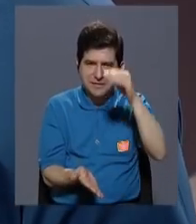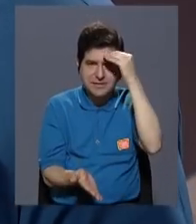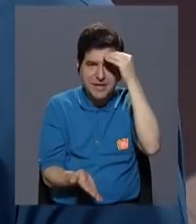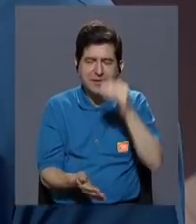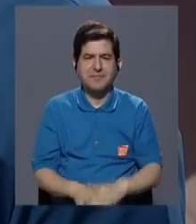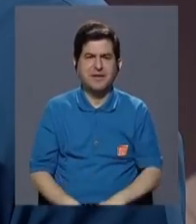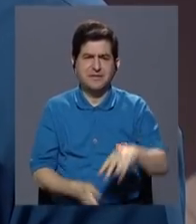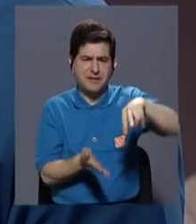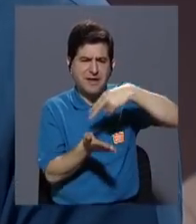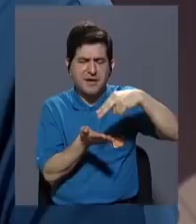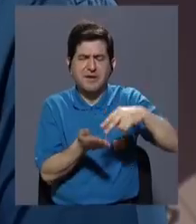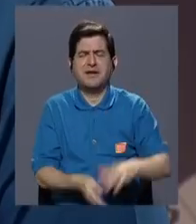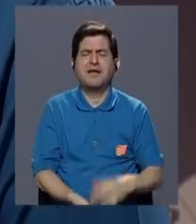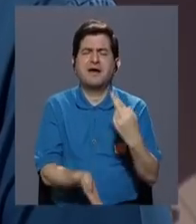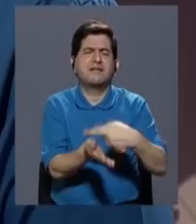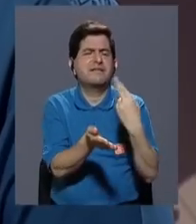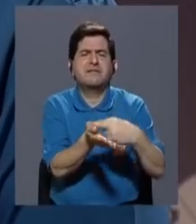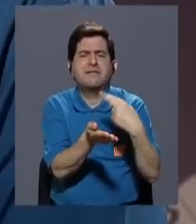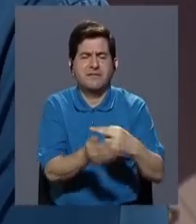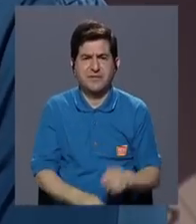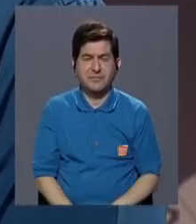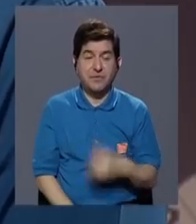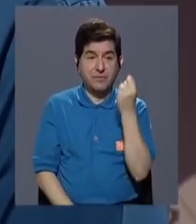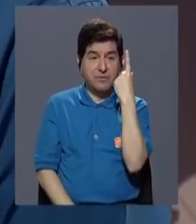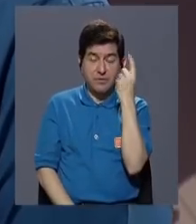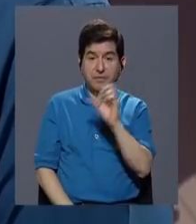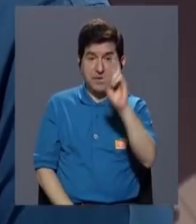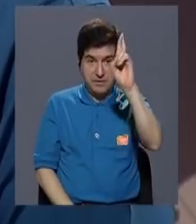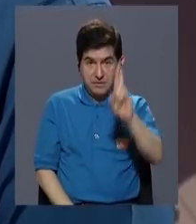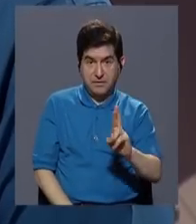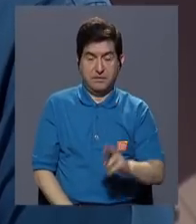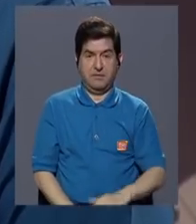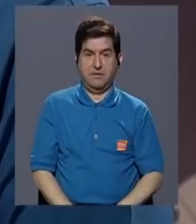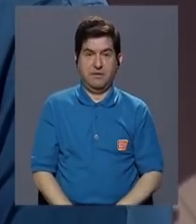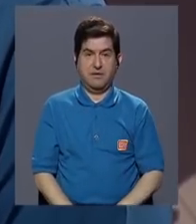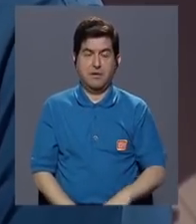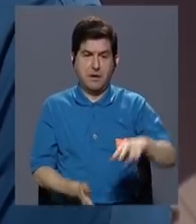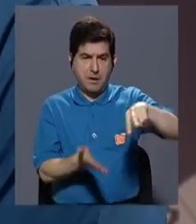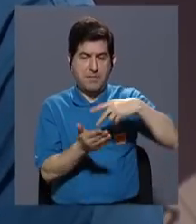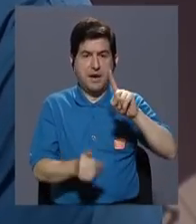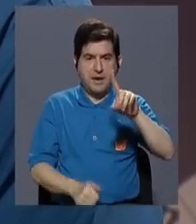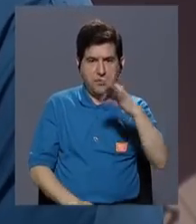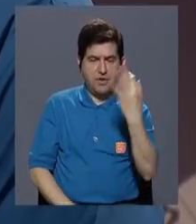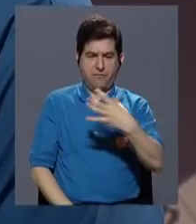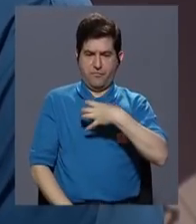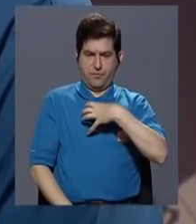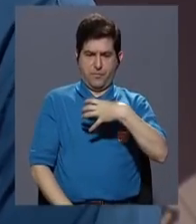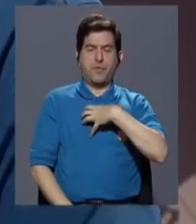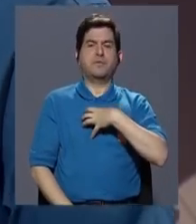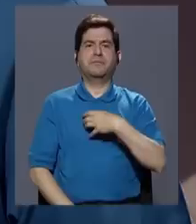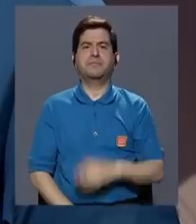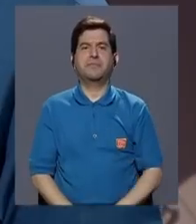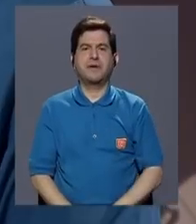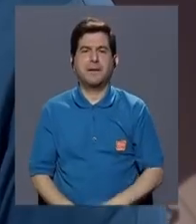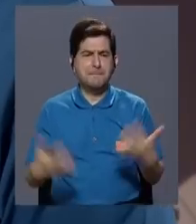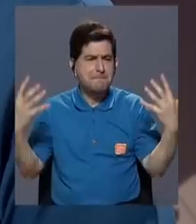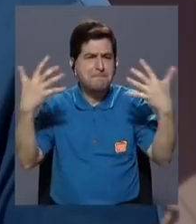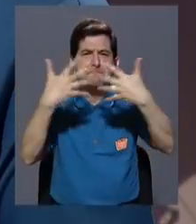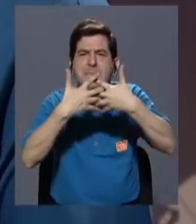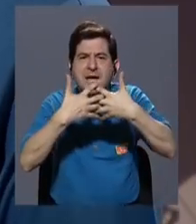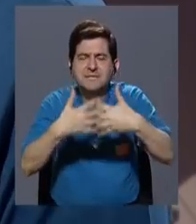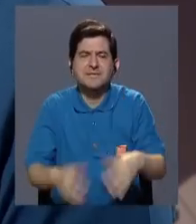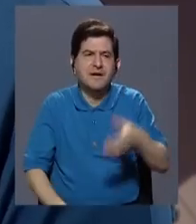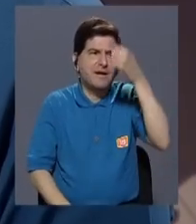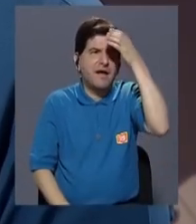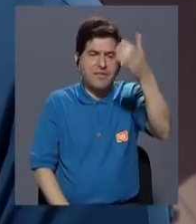clases de baile cómo era el ritmo además entender que en costa rica se baila de una manera muy particular porque esta mezcla de